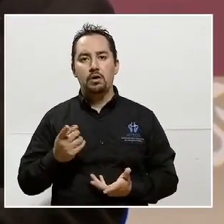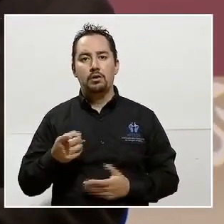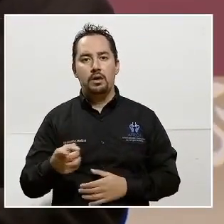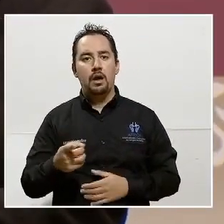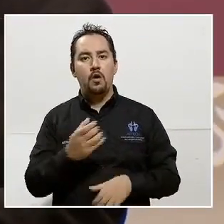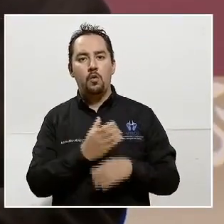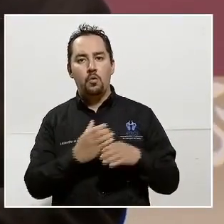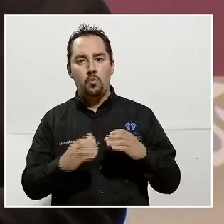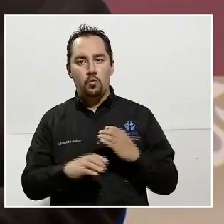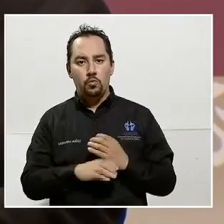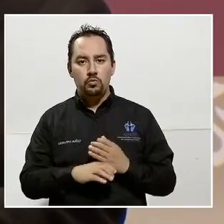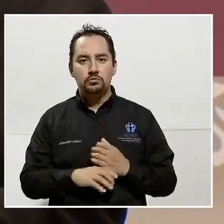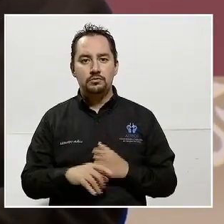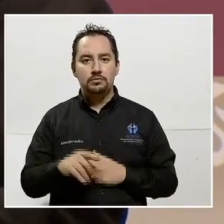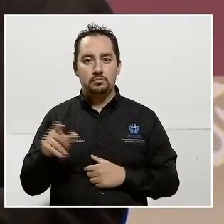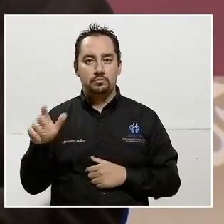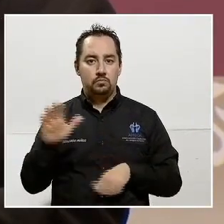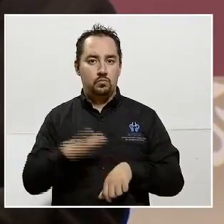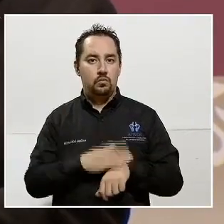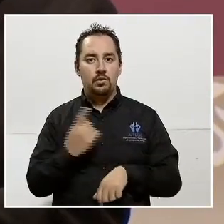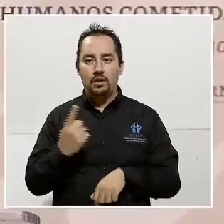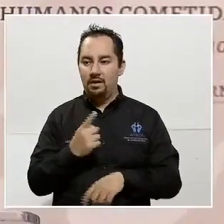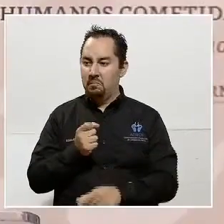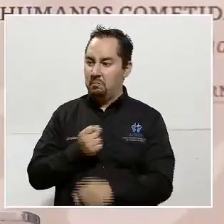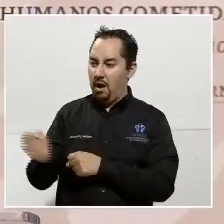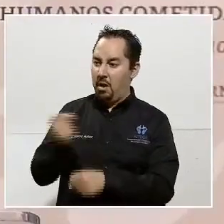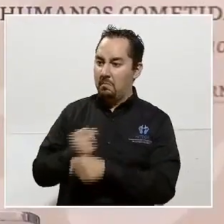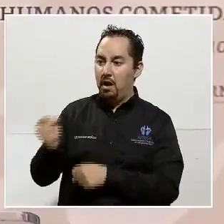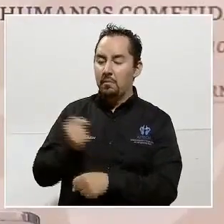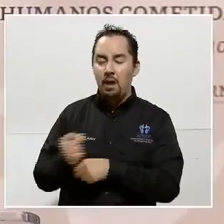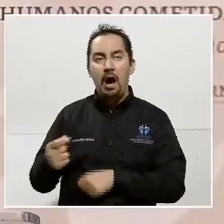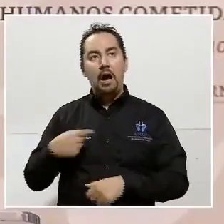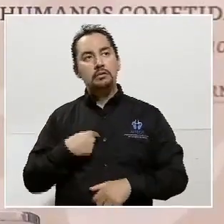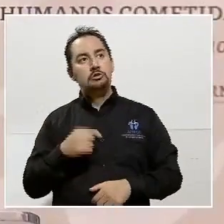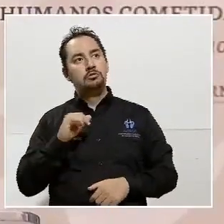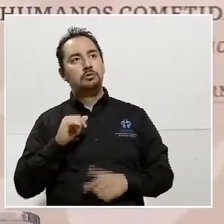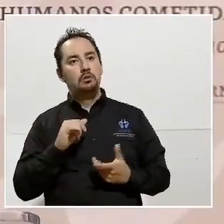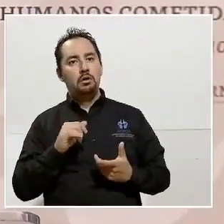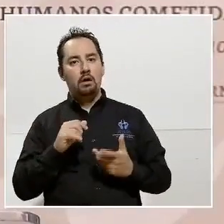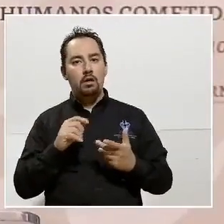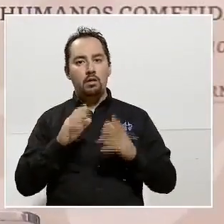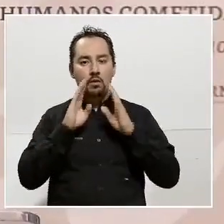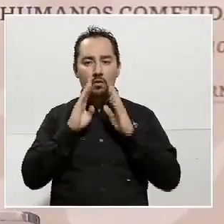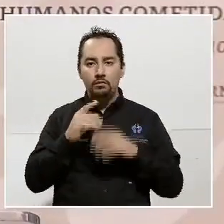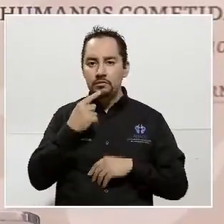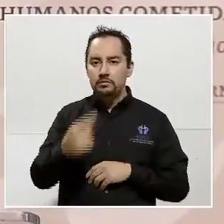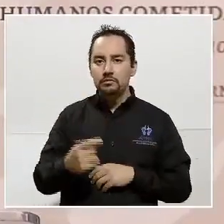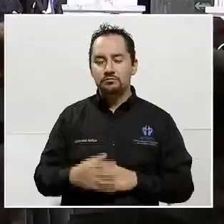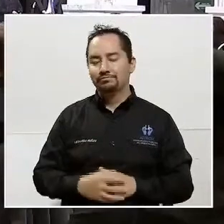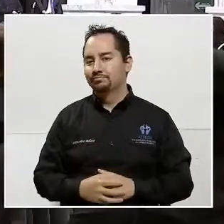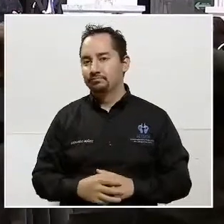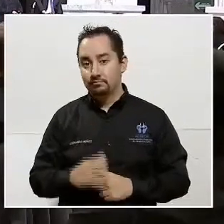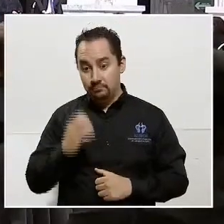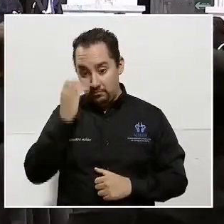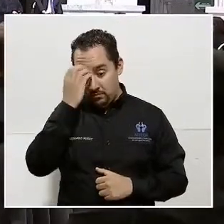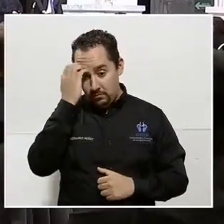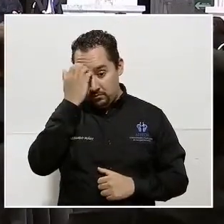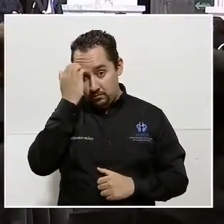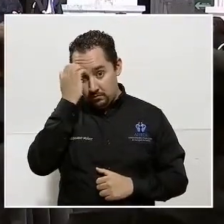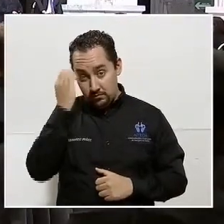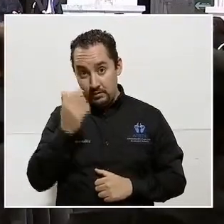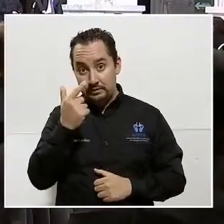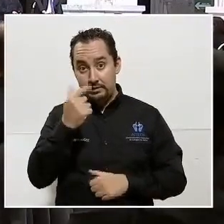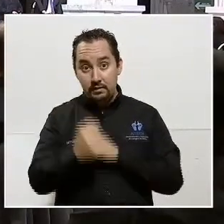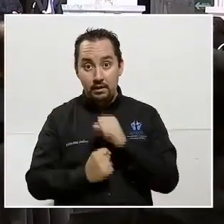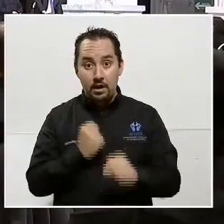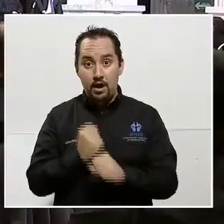confesiones arrancadas bajo tortura. Conocemos de sobrevivientes que permanecieron hasta 7 años en